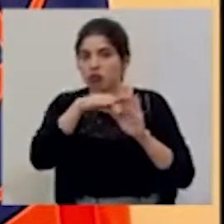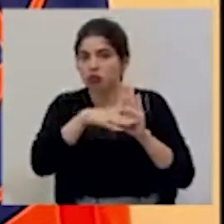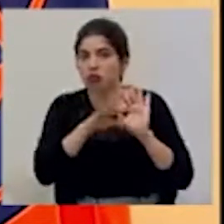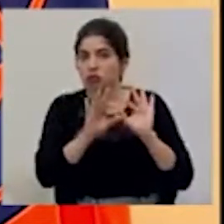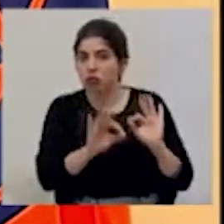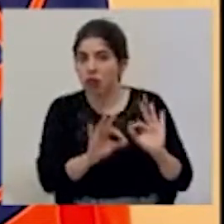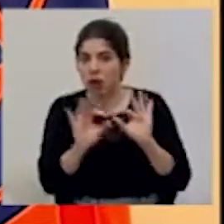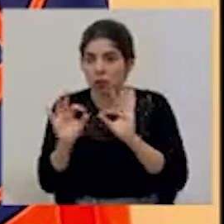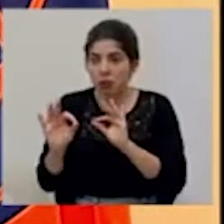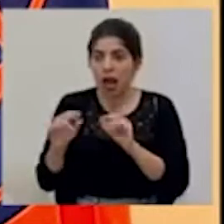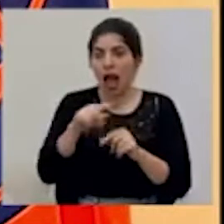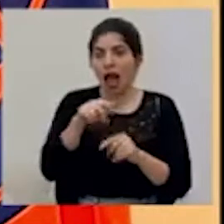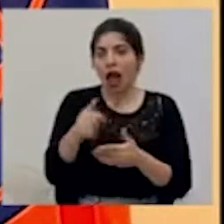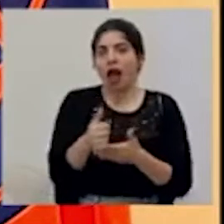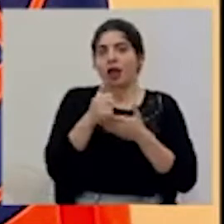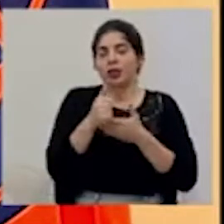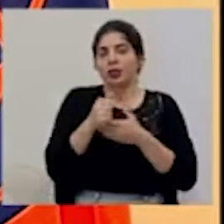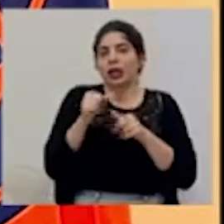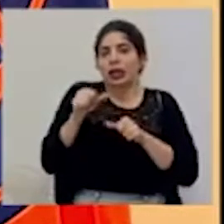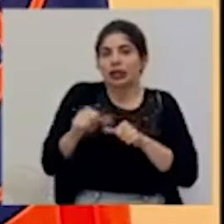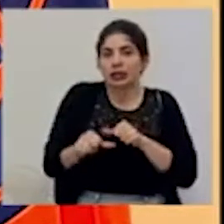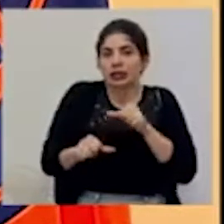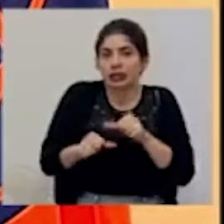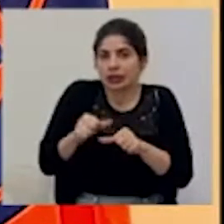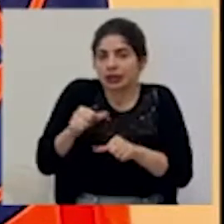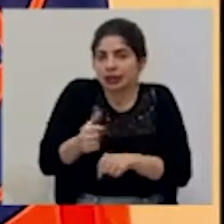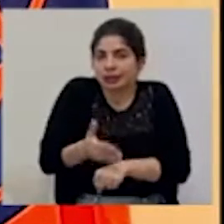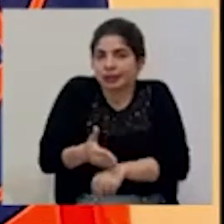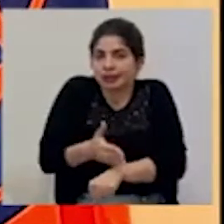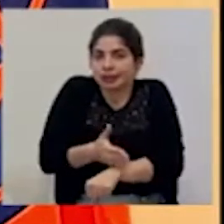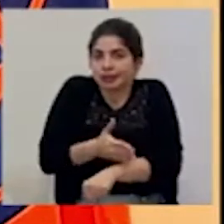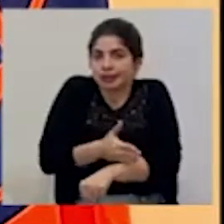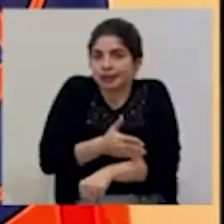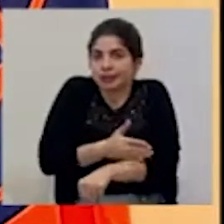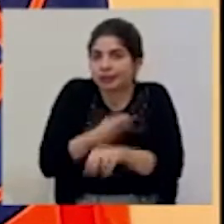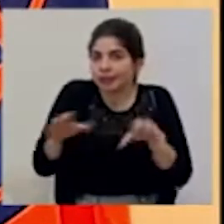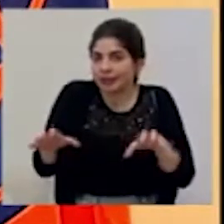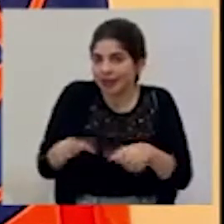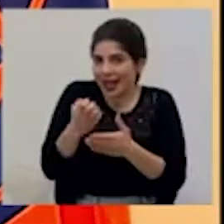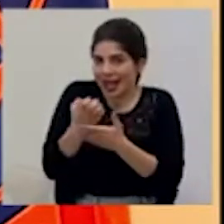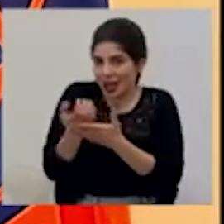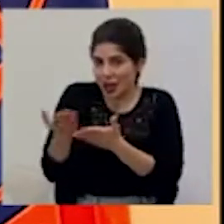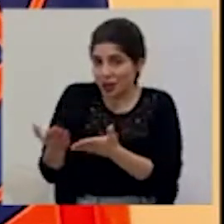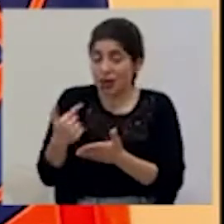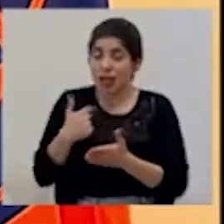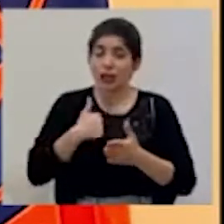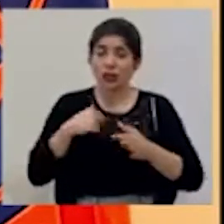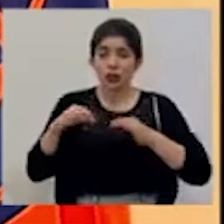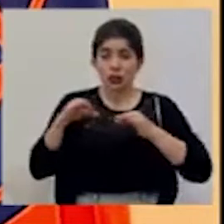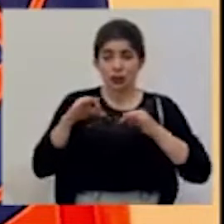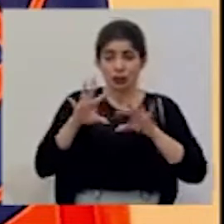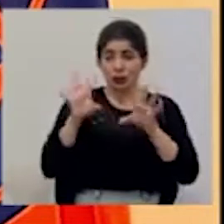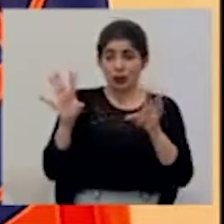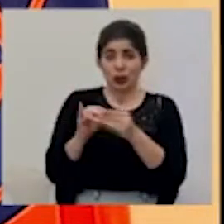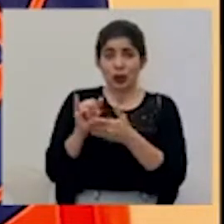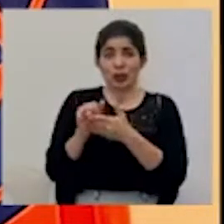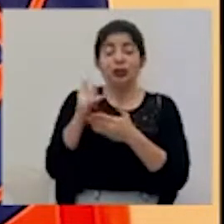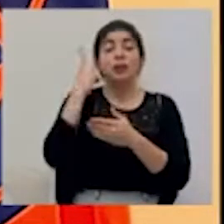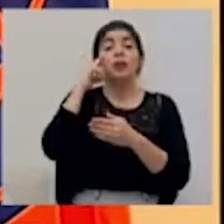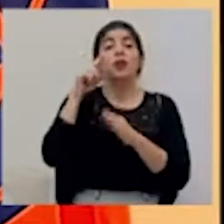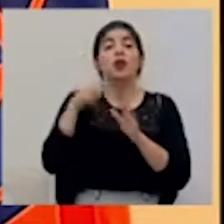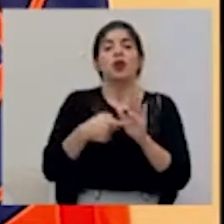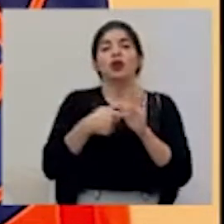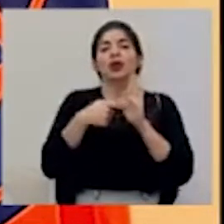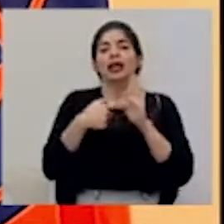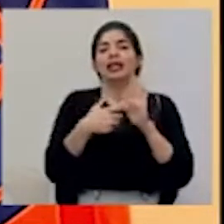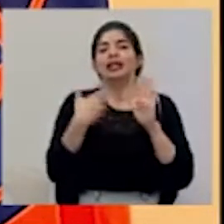justamente seguir avanzando en esa reactivación económica. Esto lo describo como medida sanitaria, eminentemente.